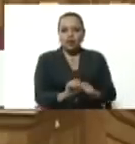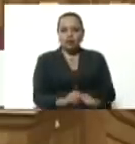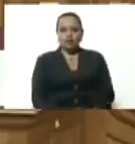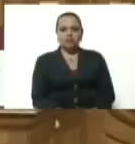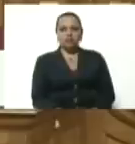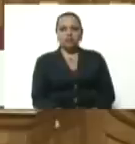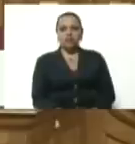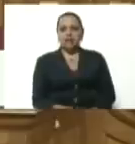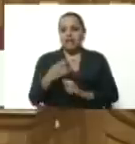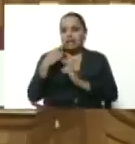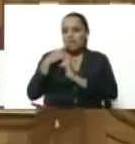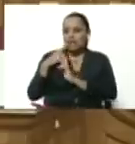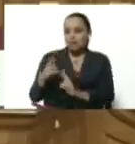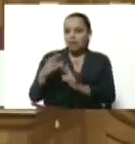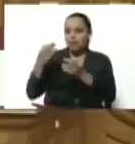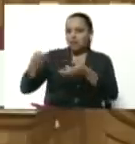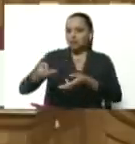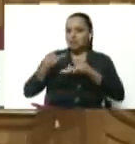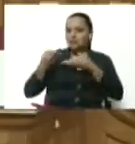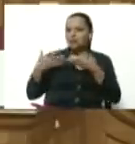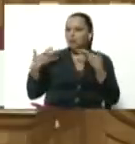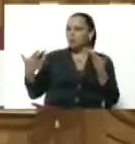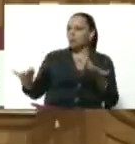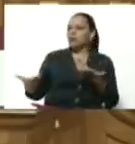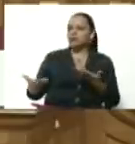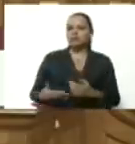Y la respuesta aquí siempre ha sido,